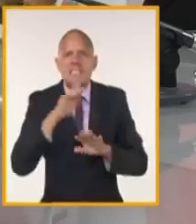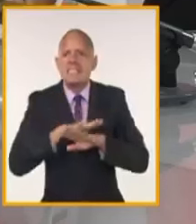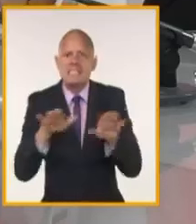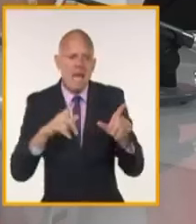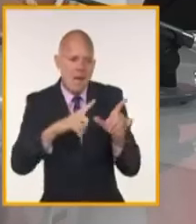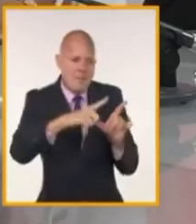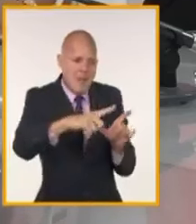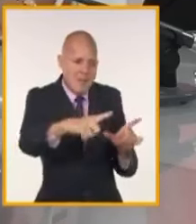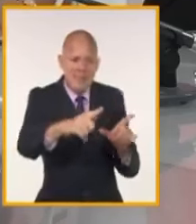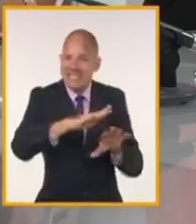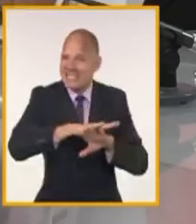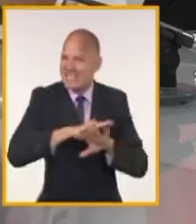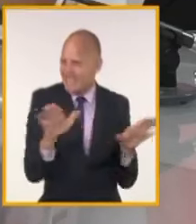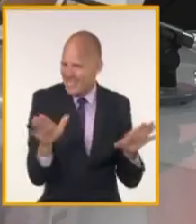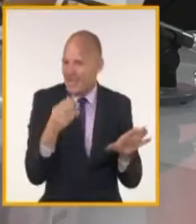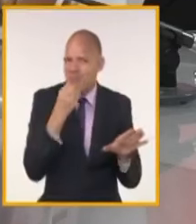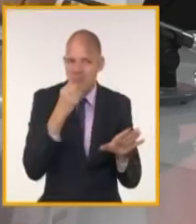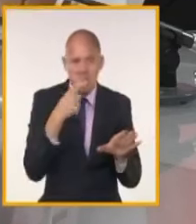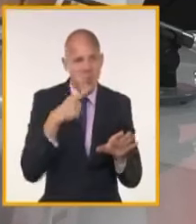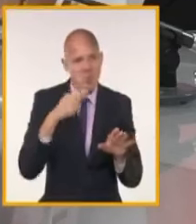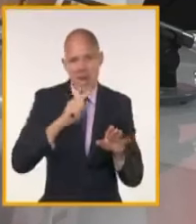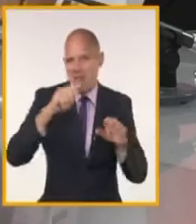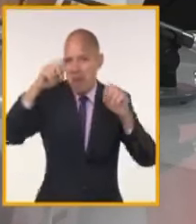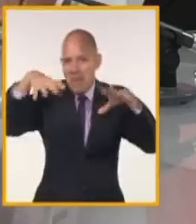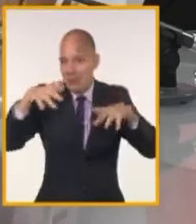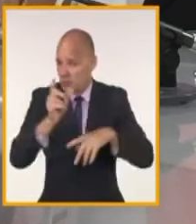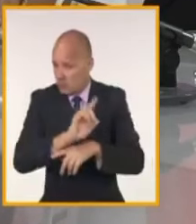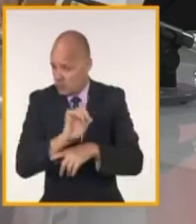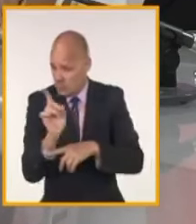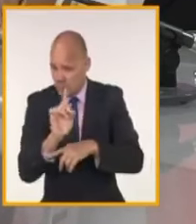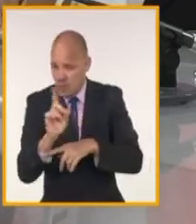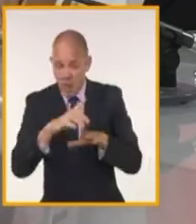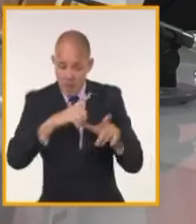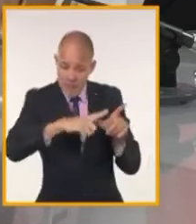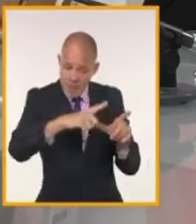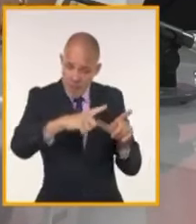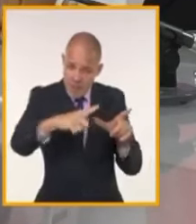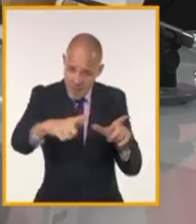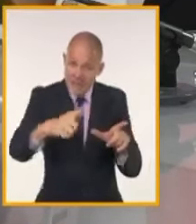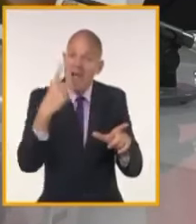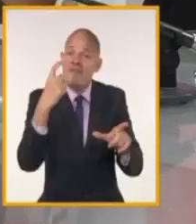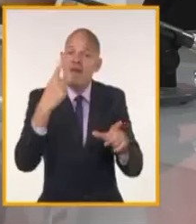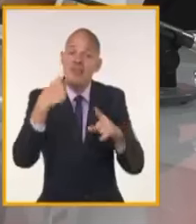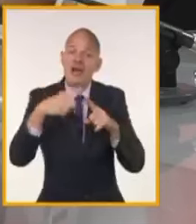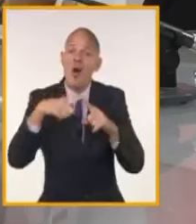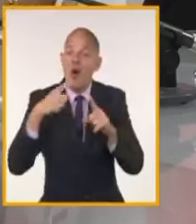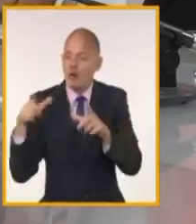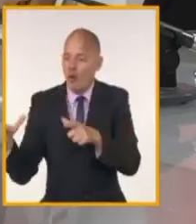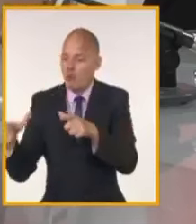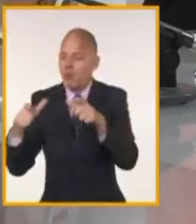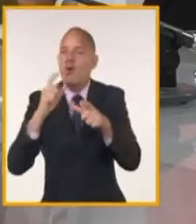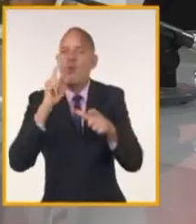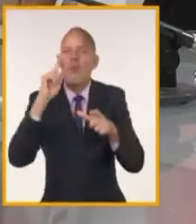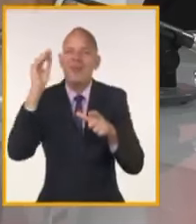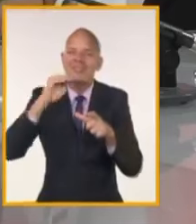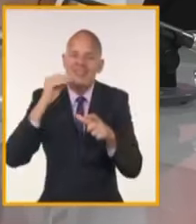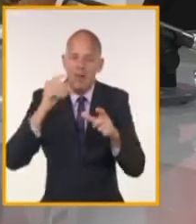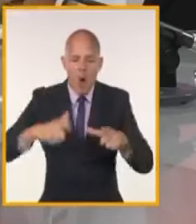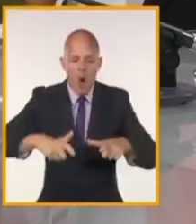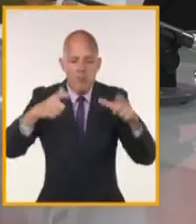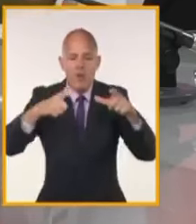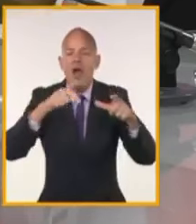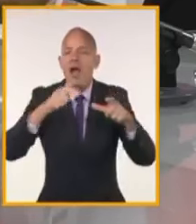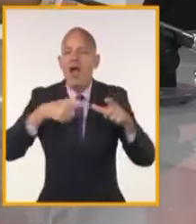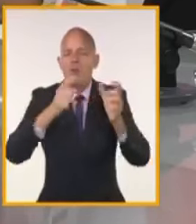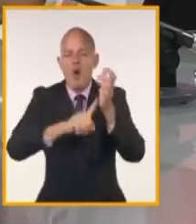hacen falta los transformadores o los acumuladores No no estoy muy clara de eso qué Qué tiempo hay entre esa